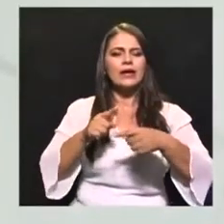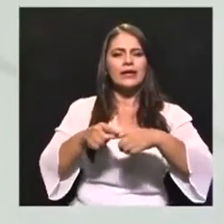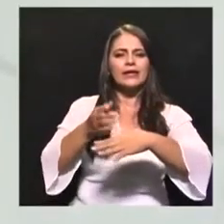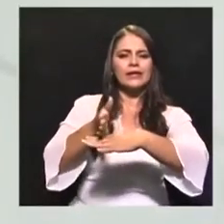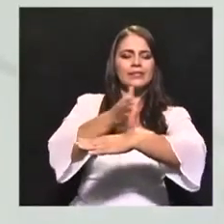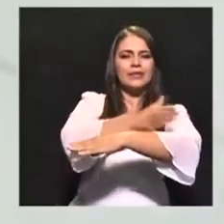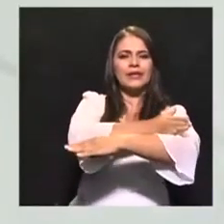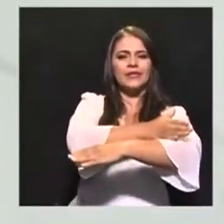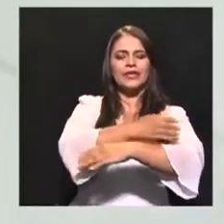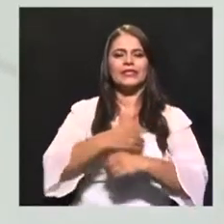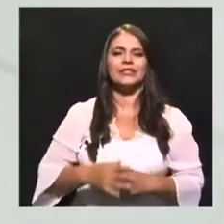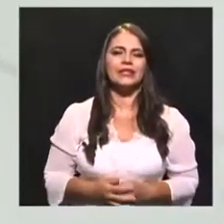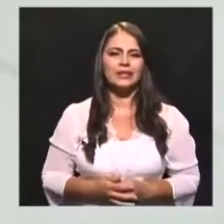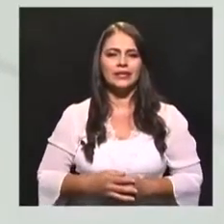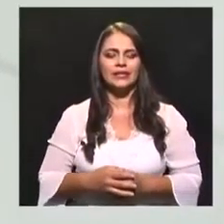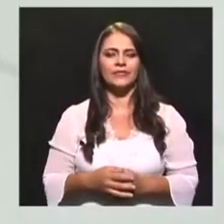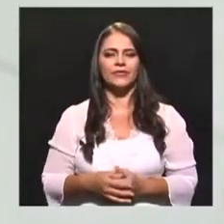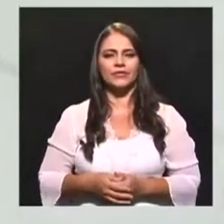renovarse,